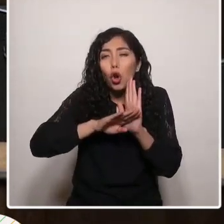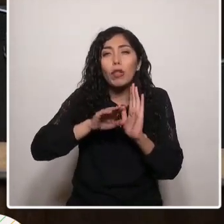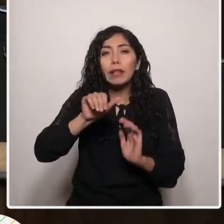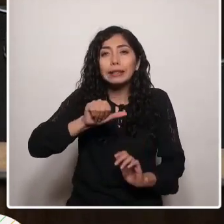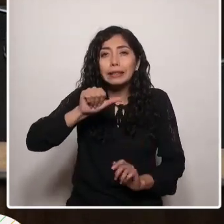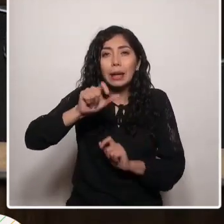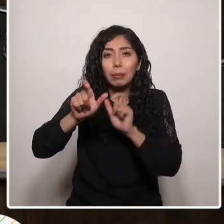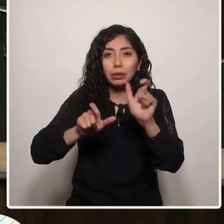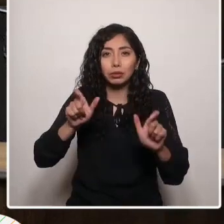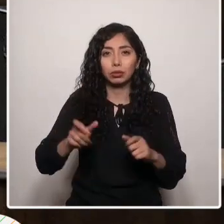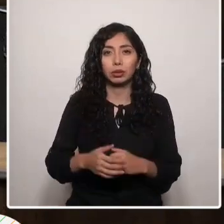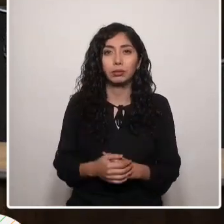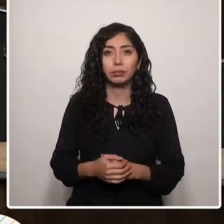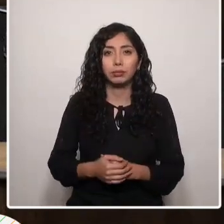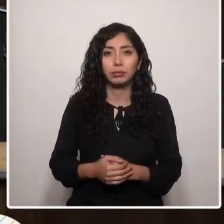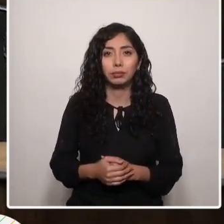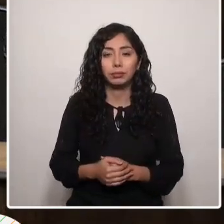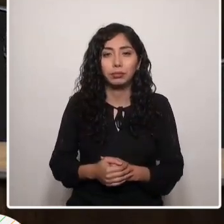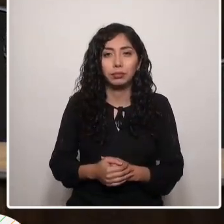secretario.